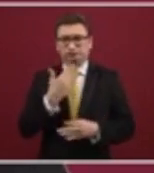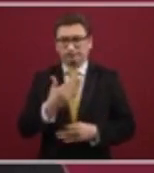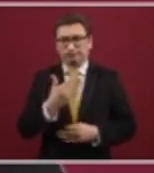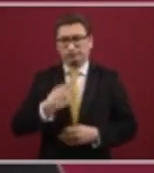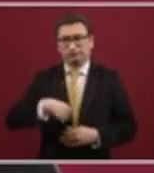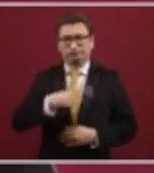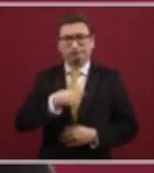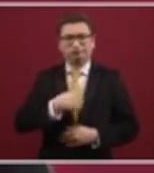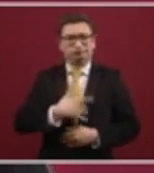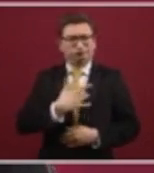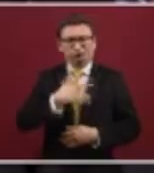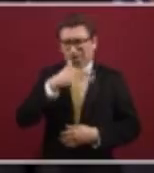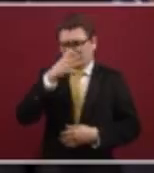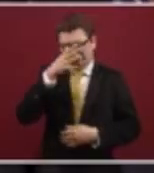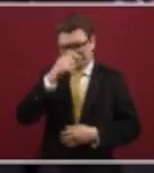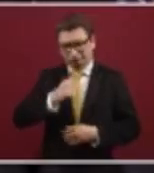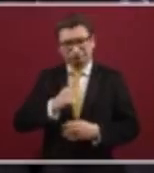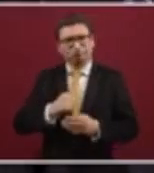tratado,